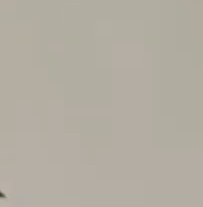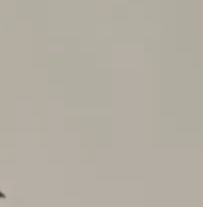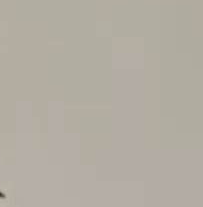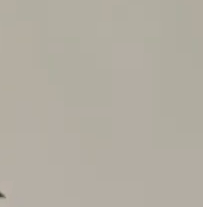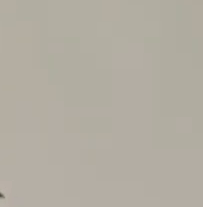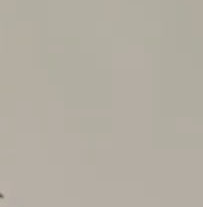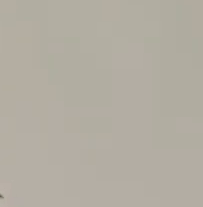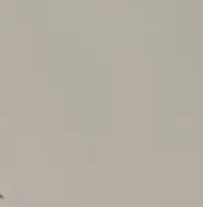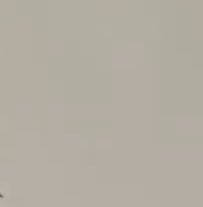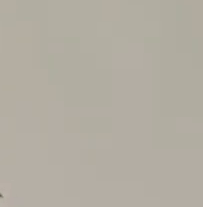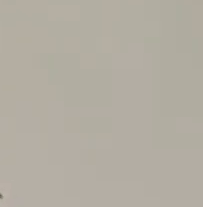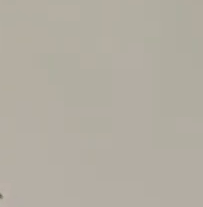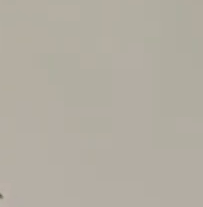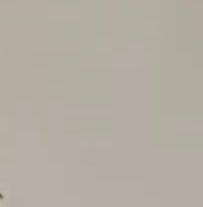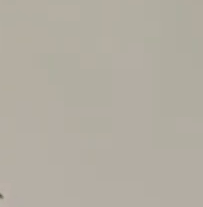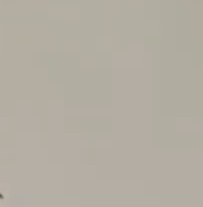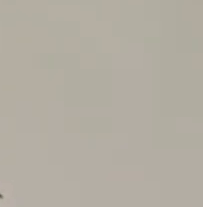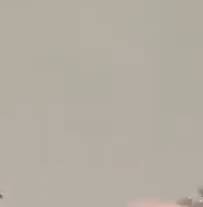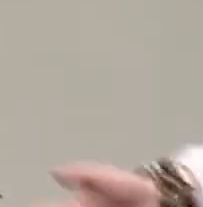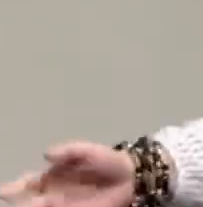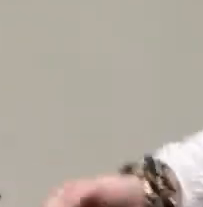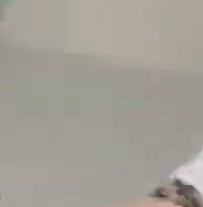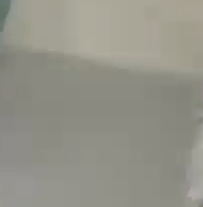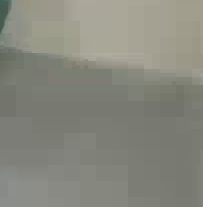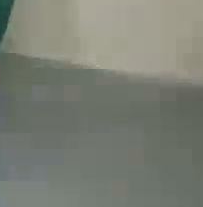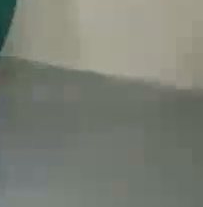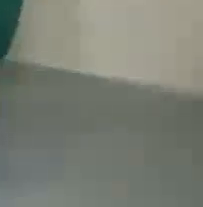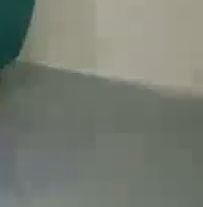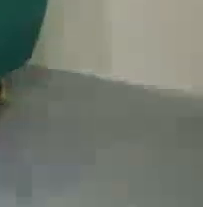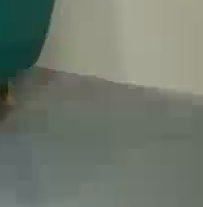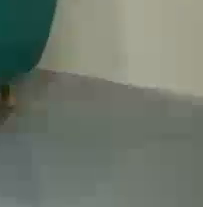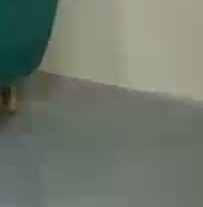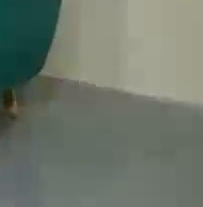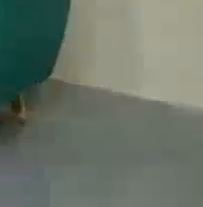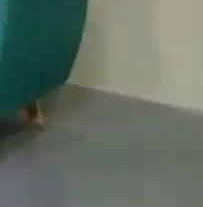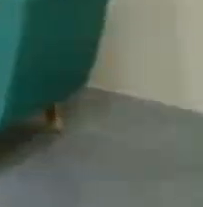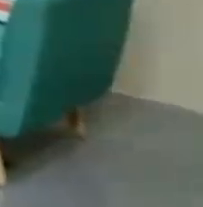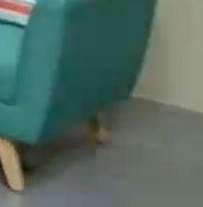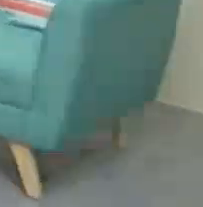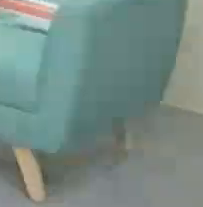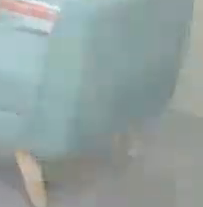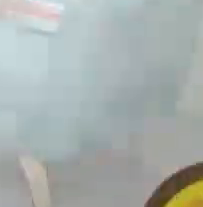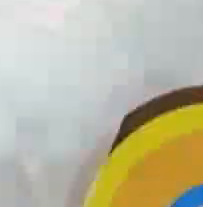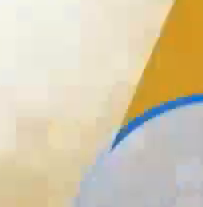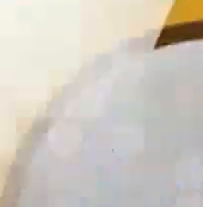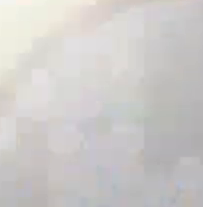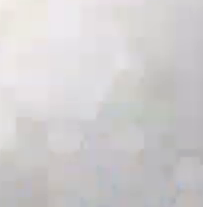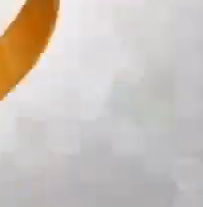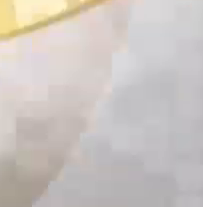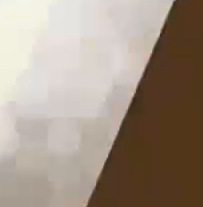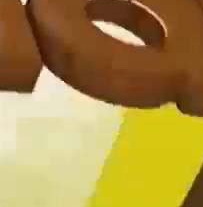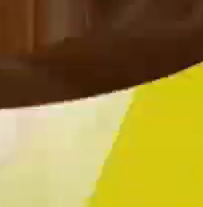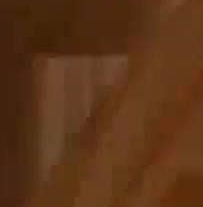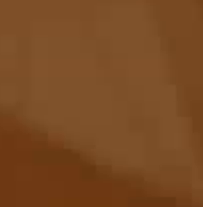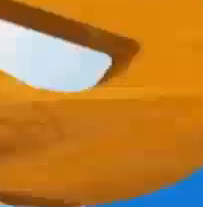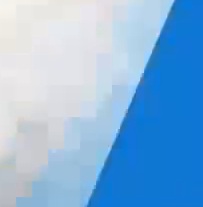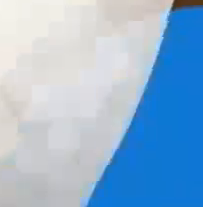mañana, a través de 13 Costa Rica Televisión. Los esperamos. Sin apuros, Costa